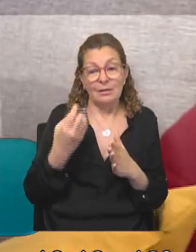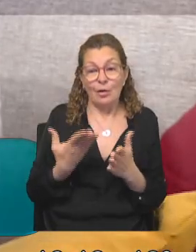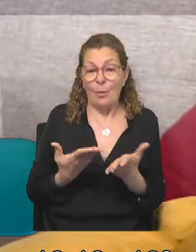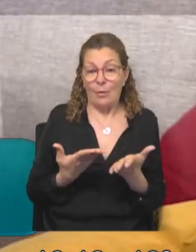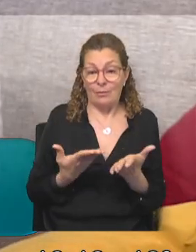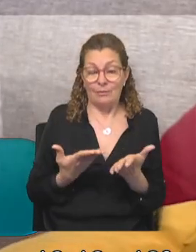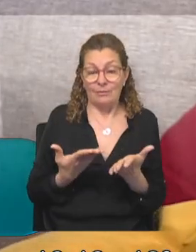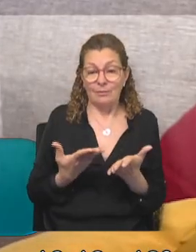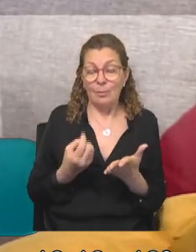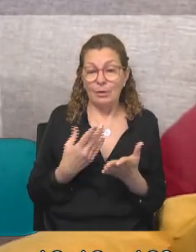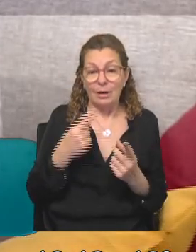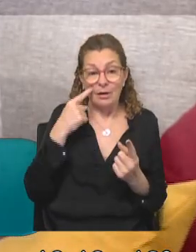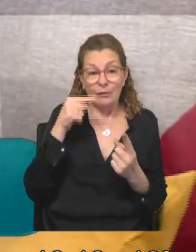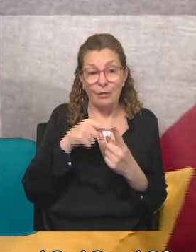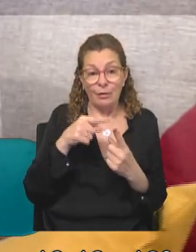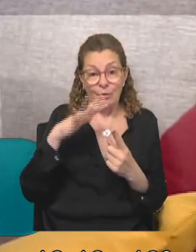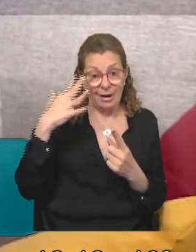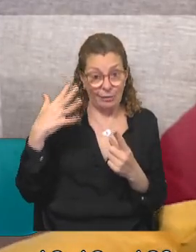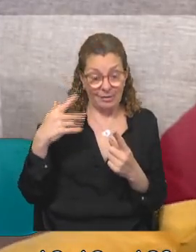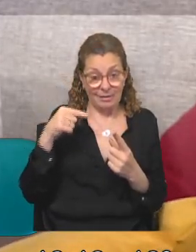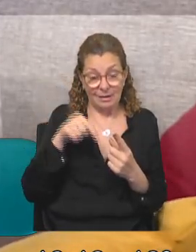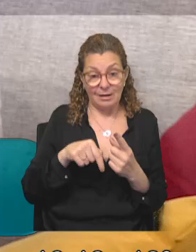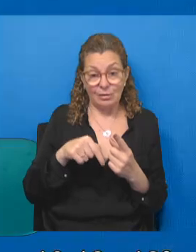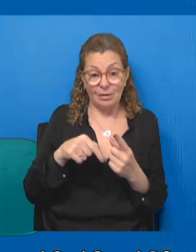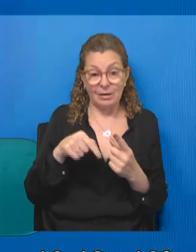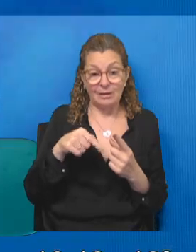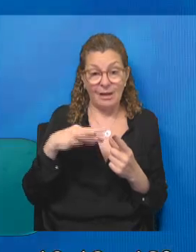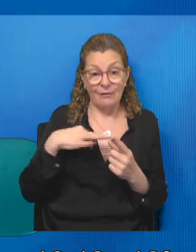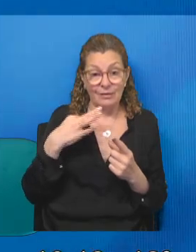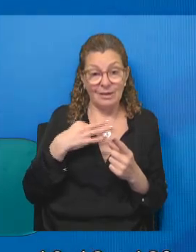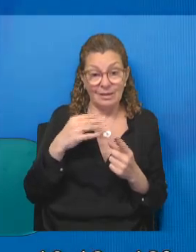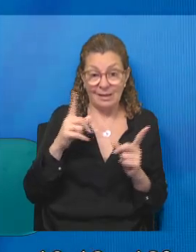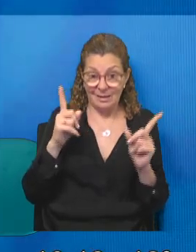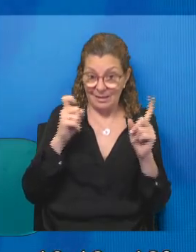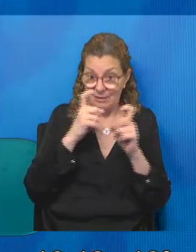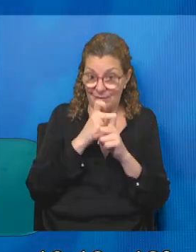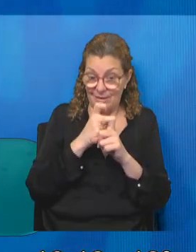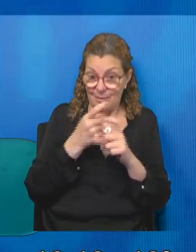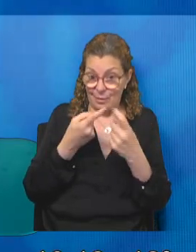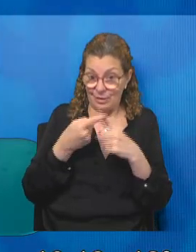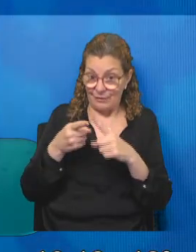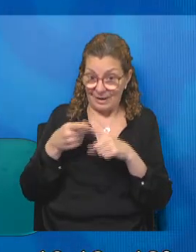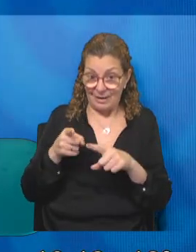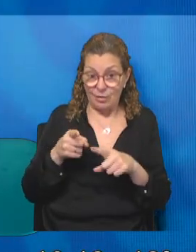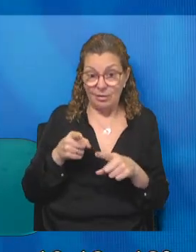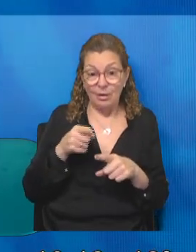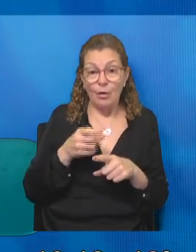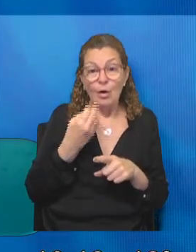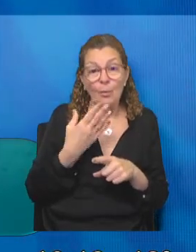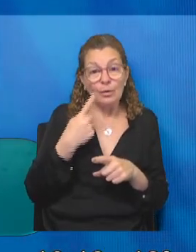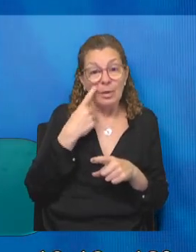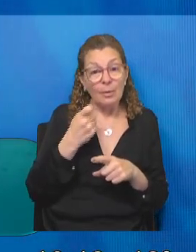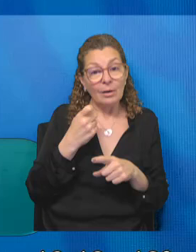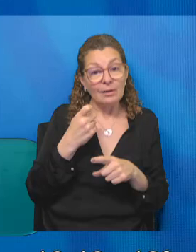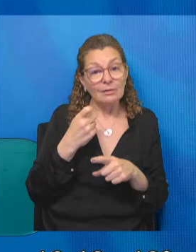percibe? Porque el foco acá está puesto en ellos, sí. Y en esta etapa de la vida que es tan compleja por diferentes cosas, ¿cómo detectamos